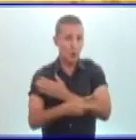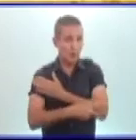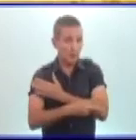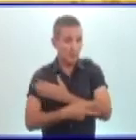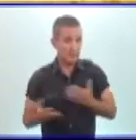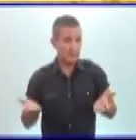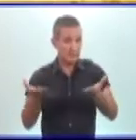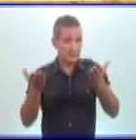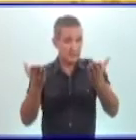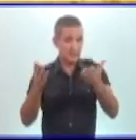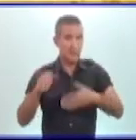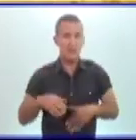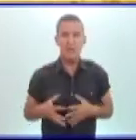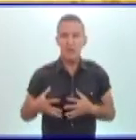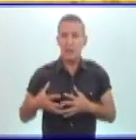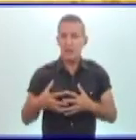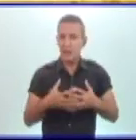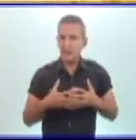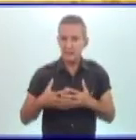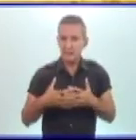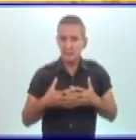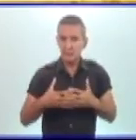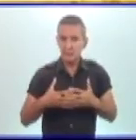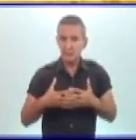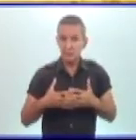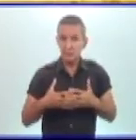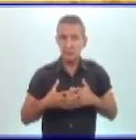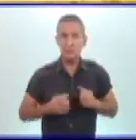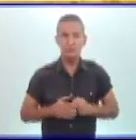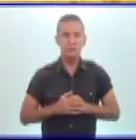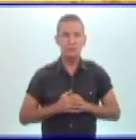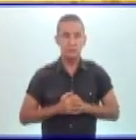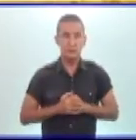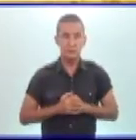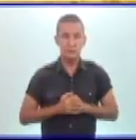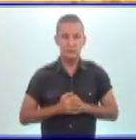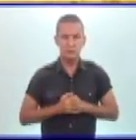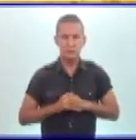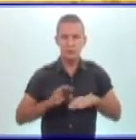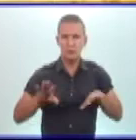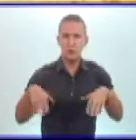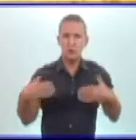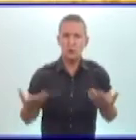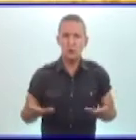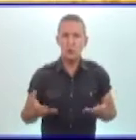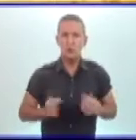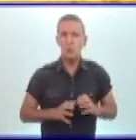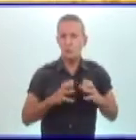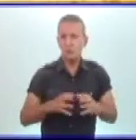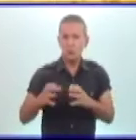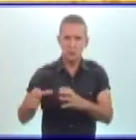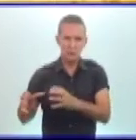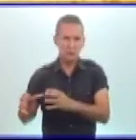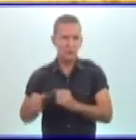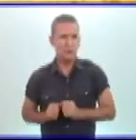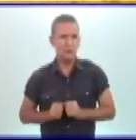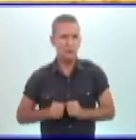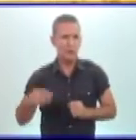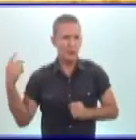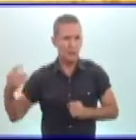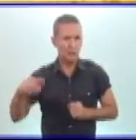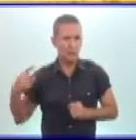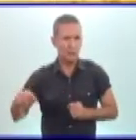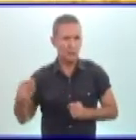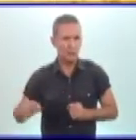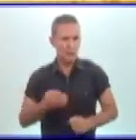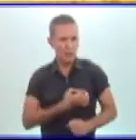muchachos, podrán ir al sistema de colonización, porque sin dudas en cómo organizó la colonización España y cómo la organizó Inglaterra, tenemos